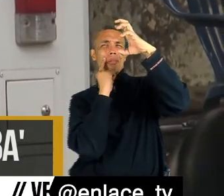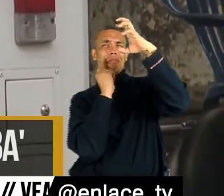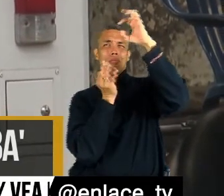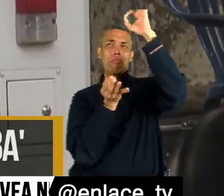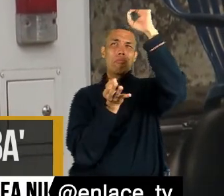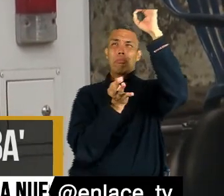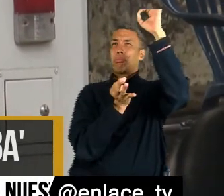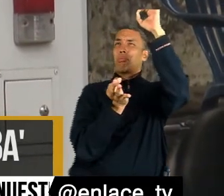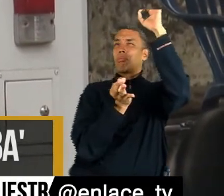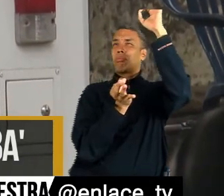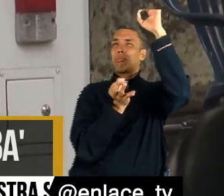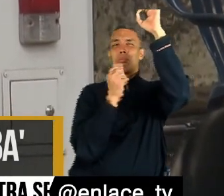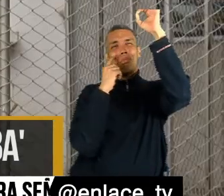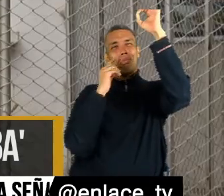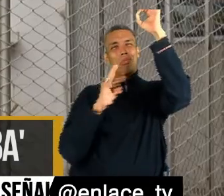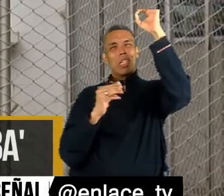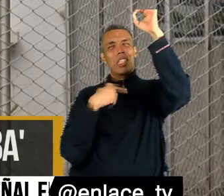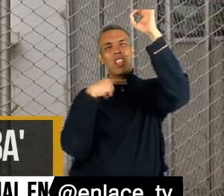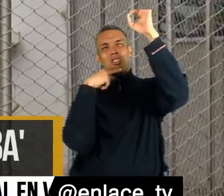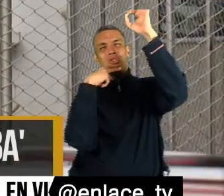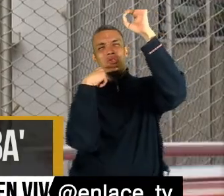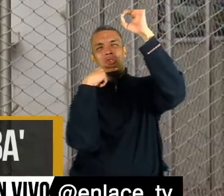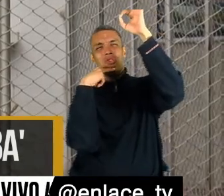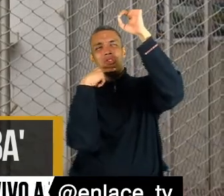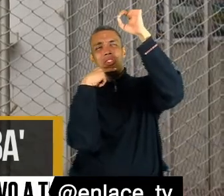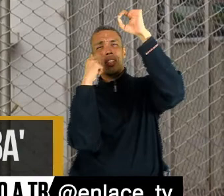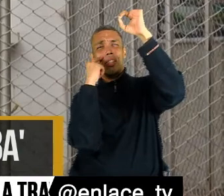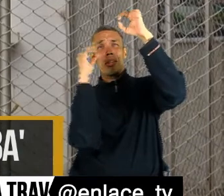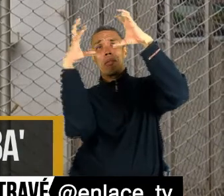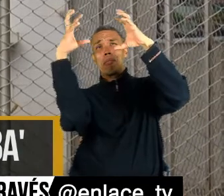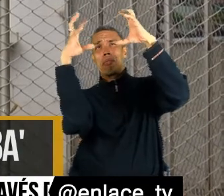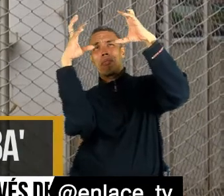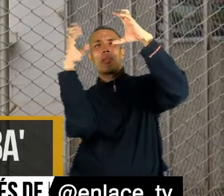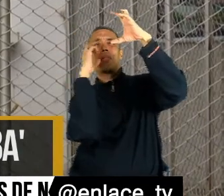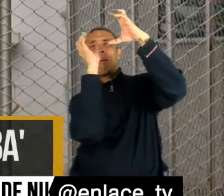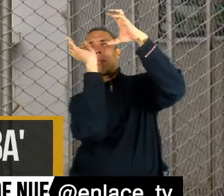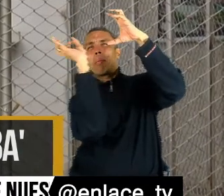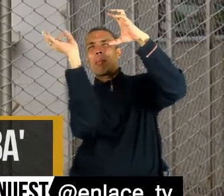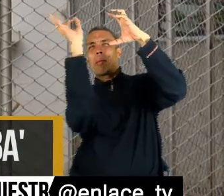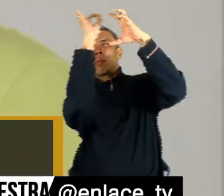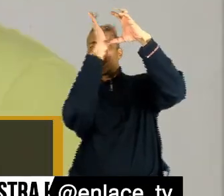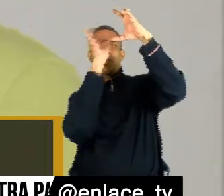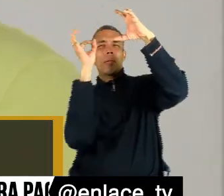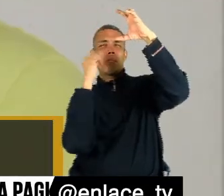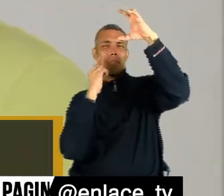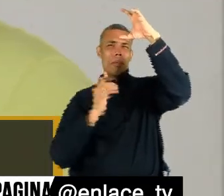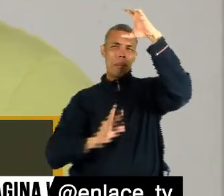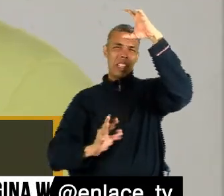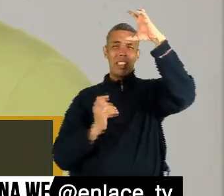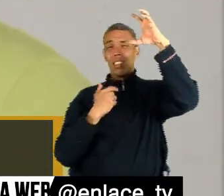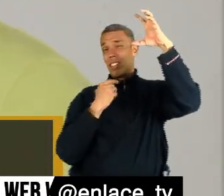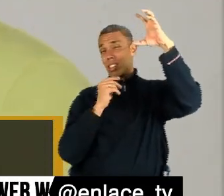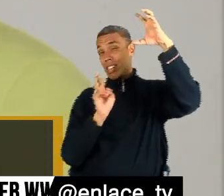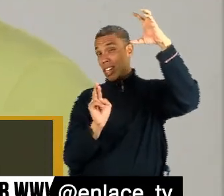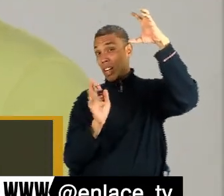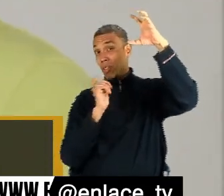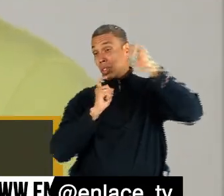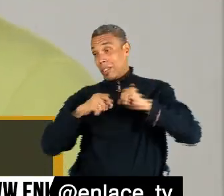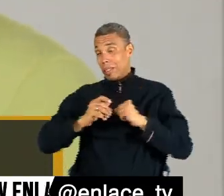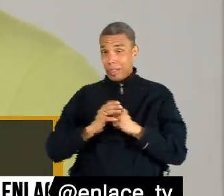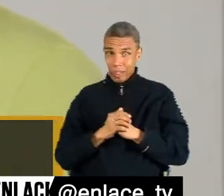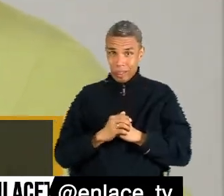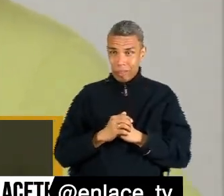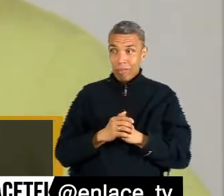a Bucaramanga, pero por este cuento de que el hombre no tenía nada de seguridad